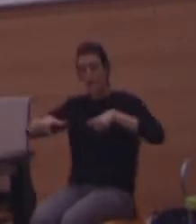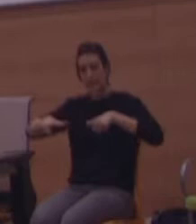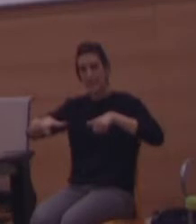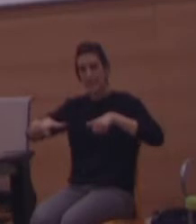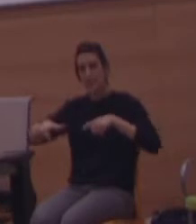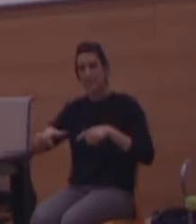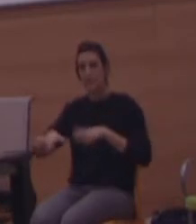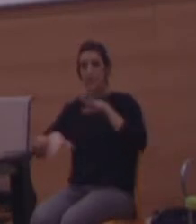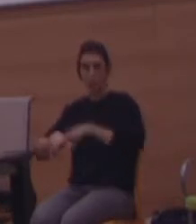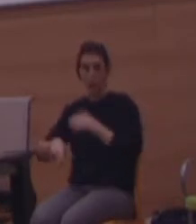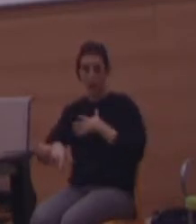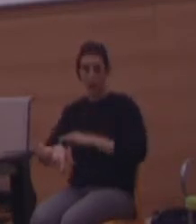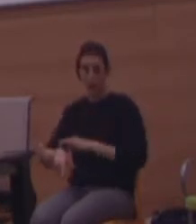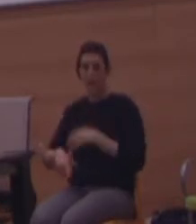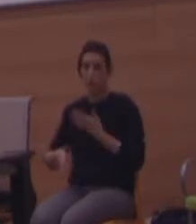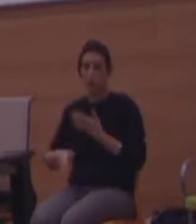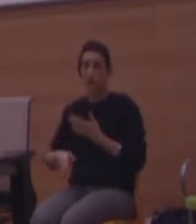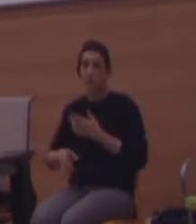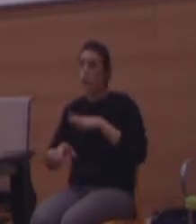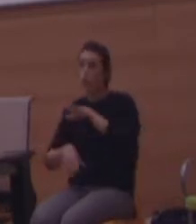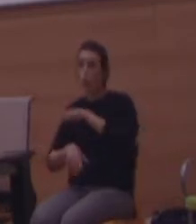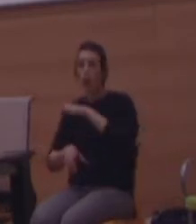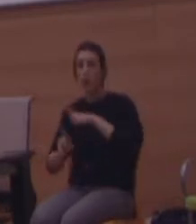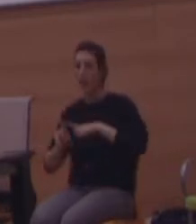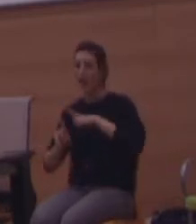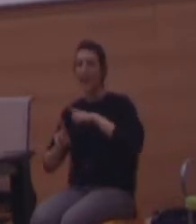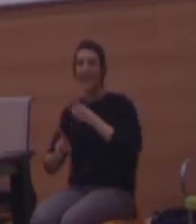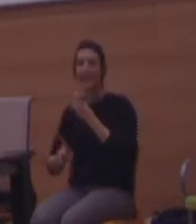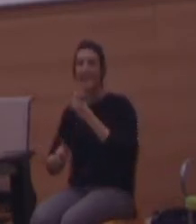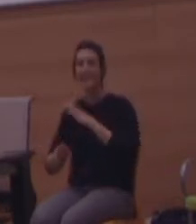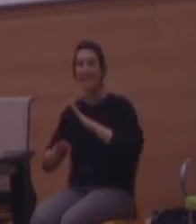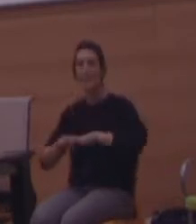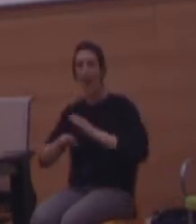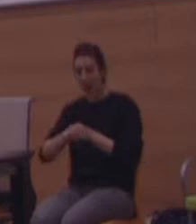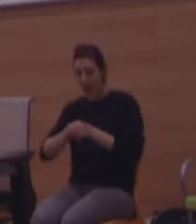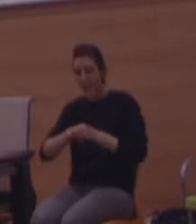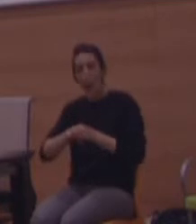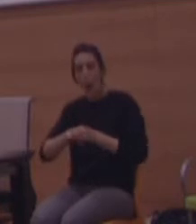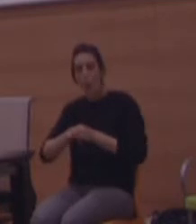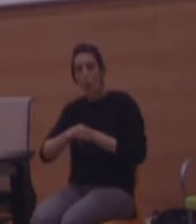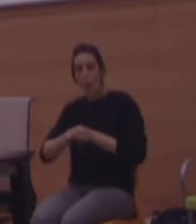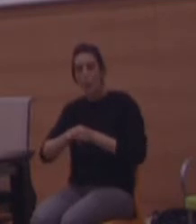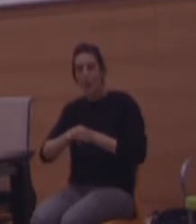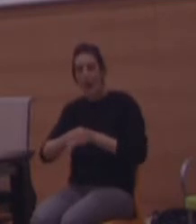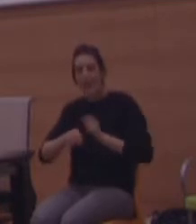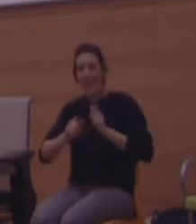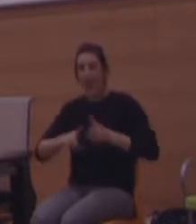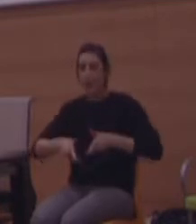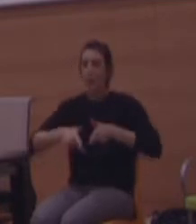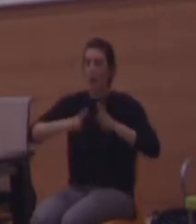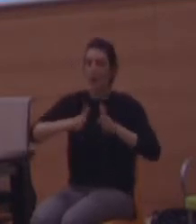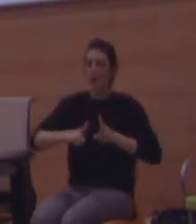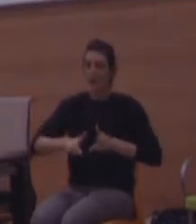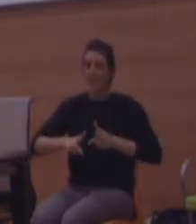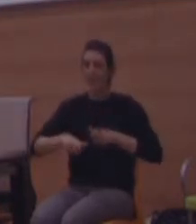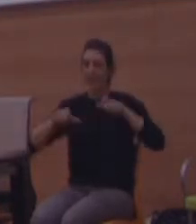quiera y que se necesite para descargar la úlcera o la lesión. También deciros que existen